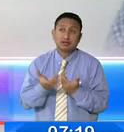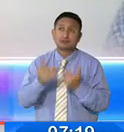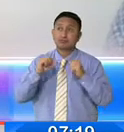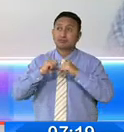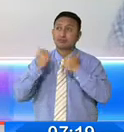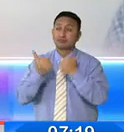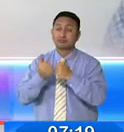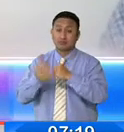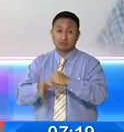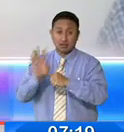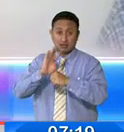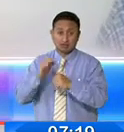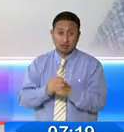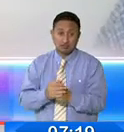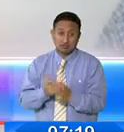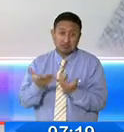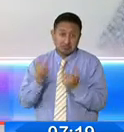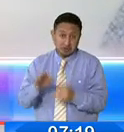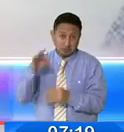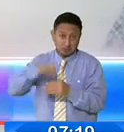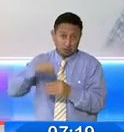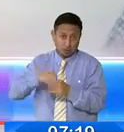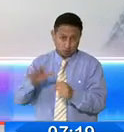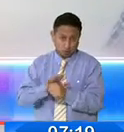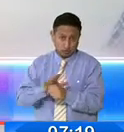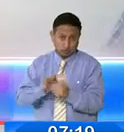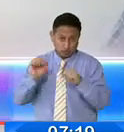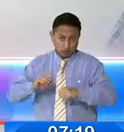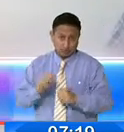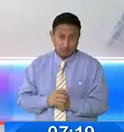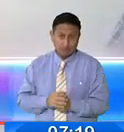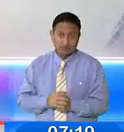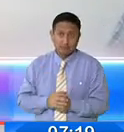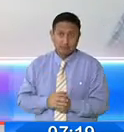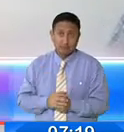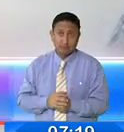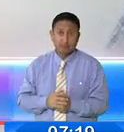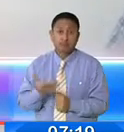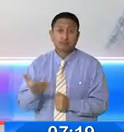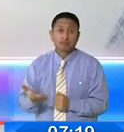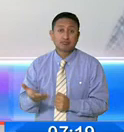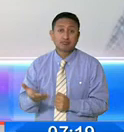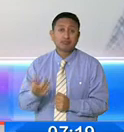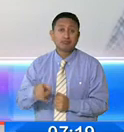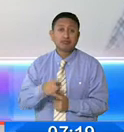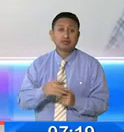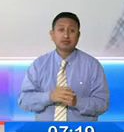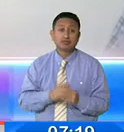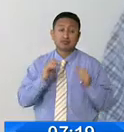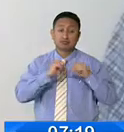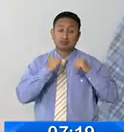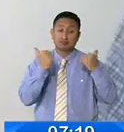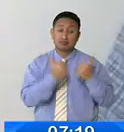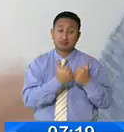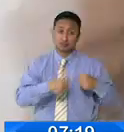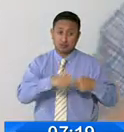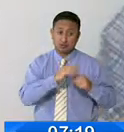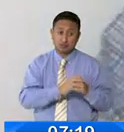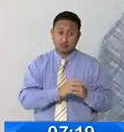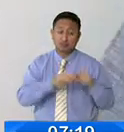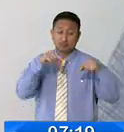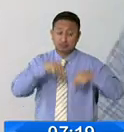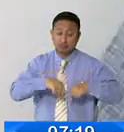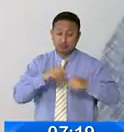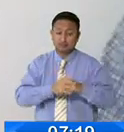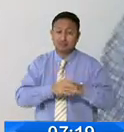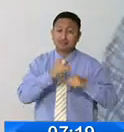Nacional, si existen los votos necesarios, evidentemente este órgano colegiado podría incluir la